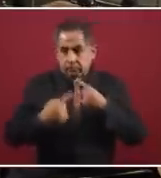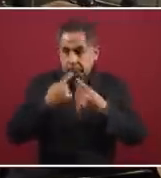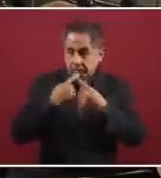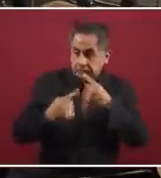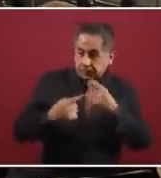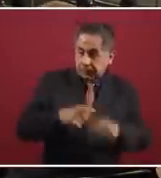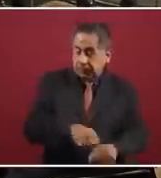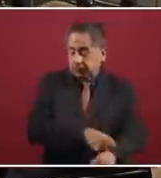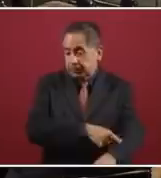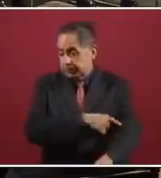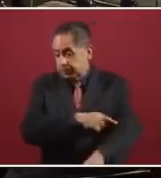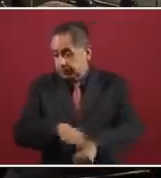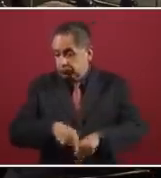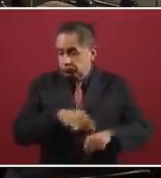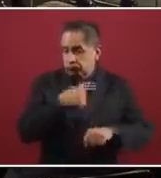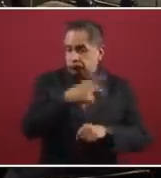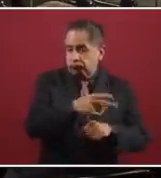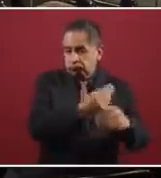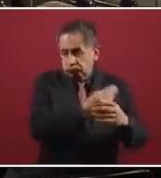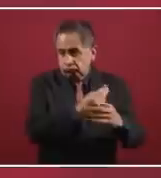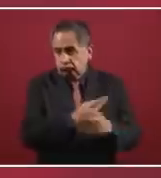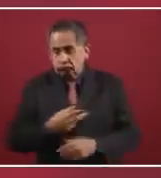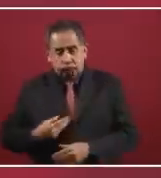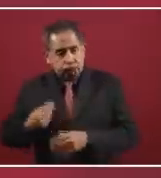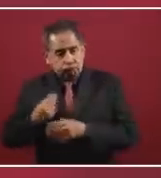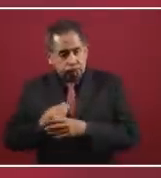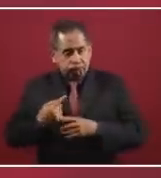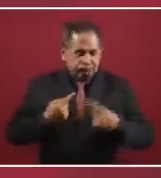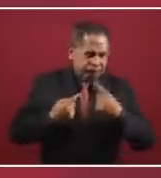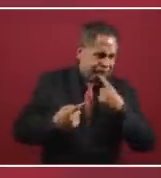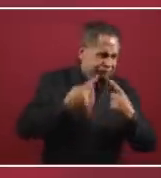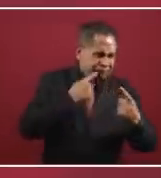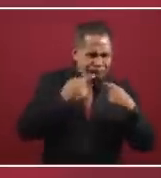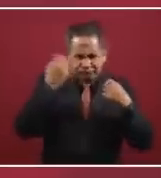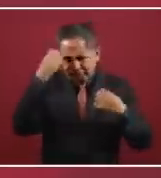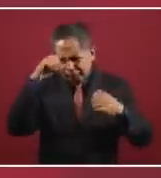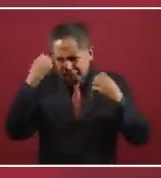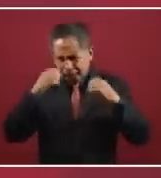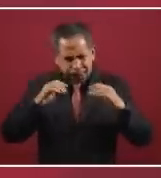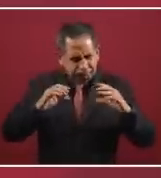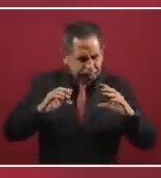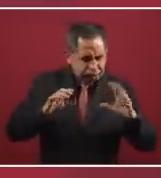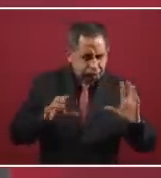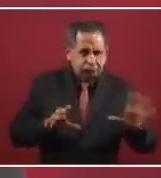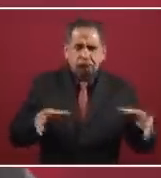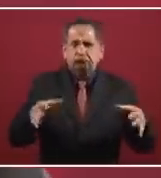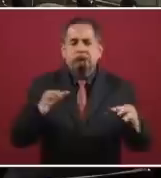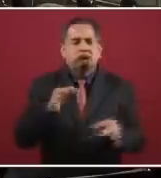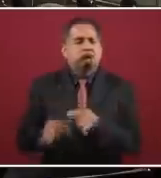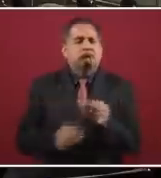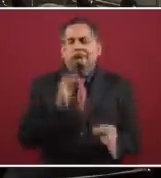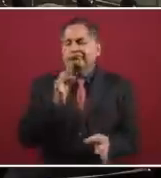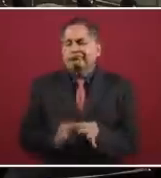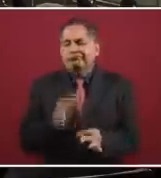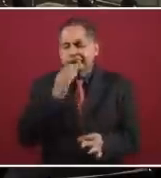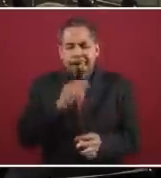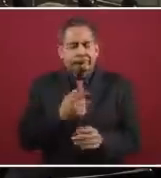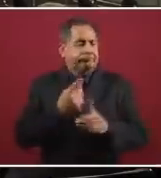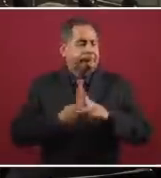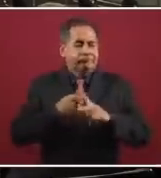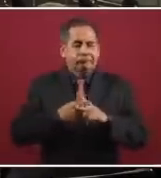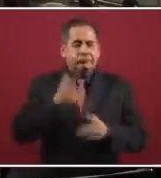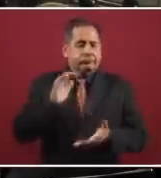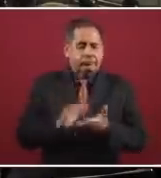prolongadas con sus técnicos y con los nuestros, ¿verdad? Se llegó a este arreglo. La tarifa para la